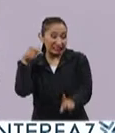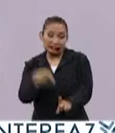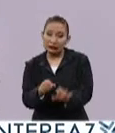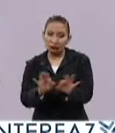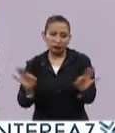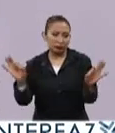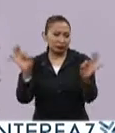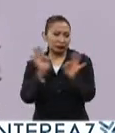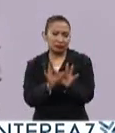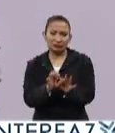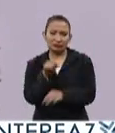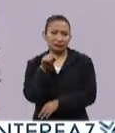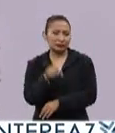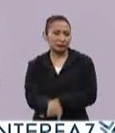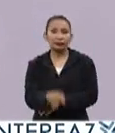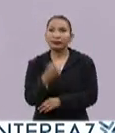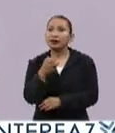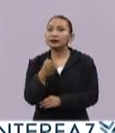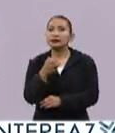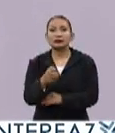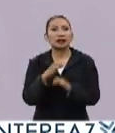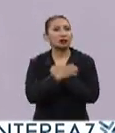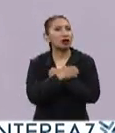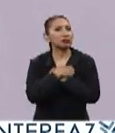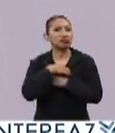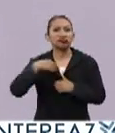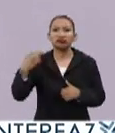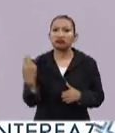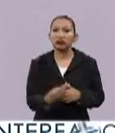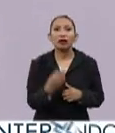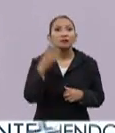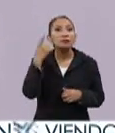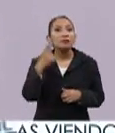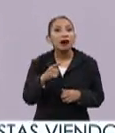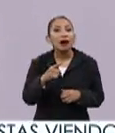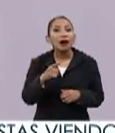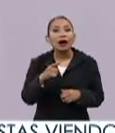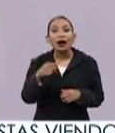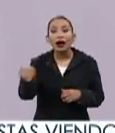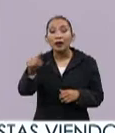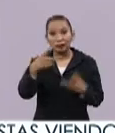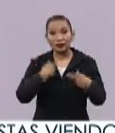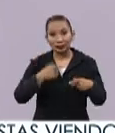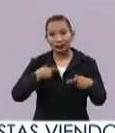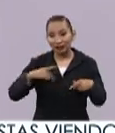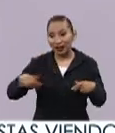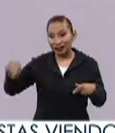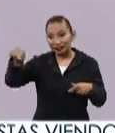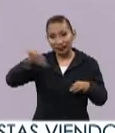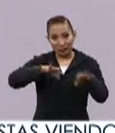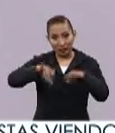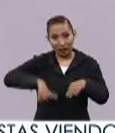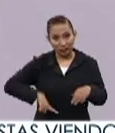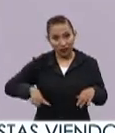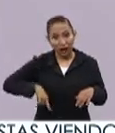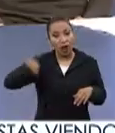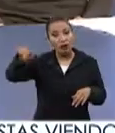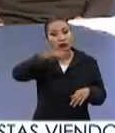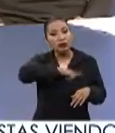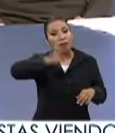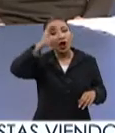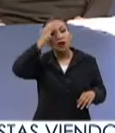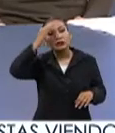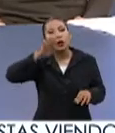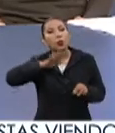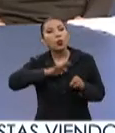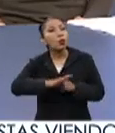elemento fundamental, es un elemento necesario, sobre todo para servidores públicos que tienen que conocer